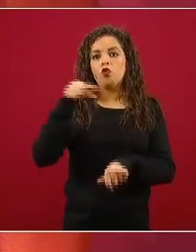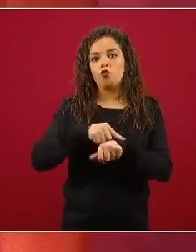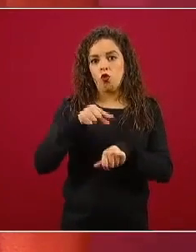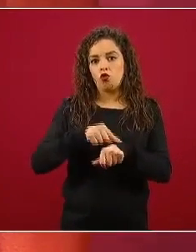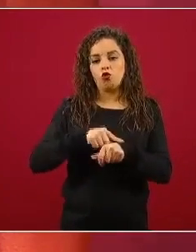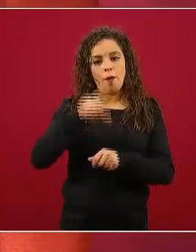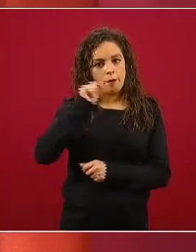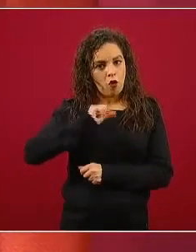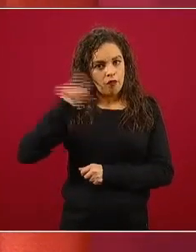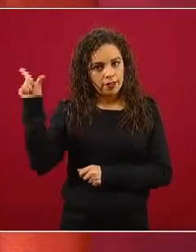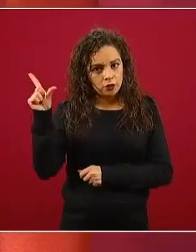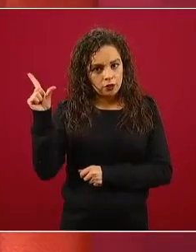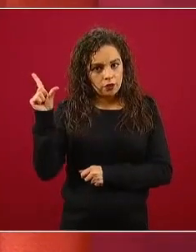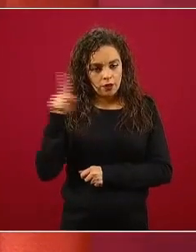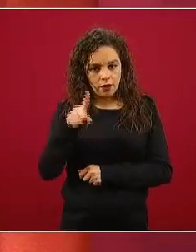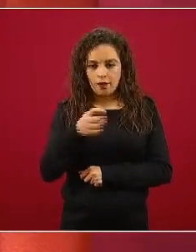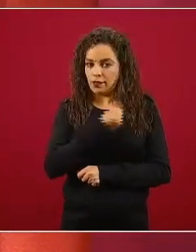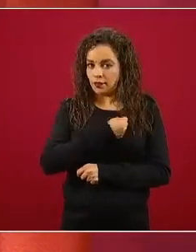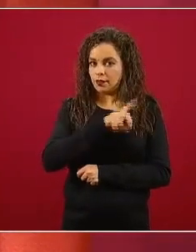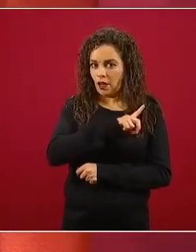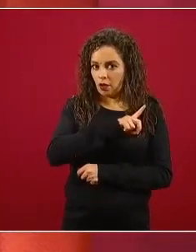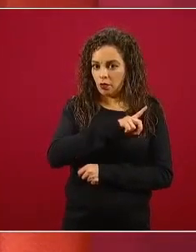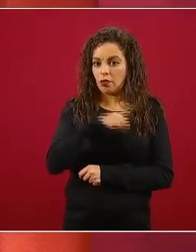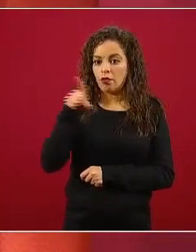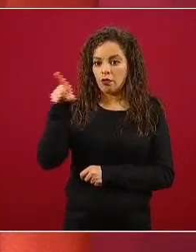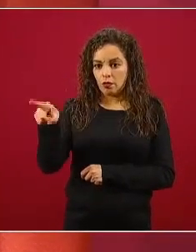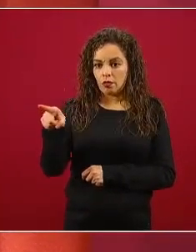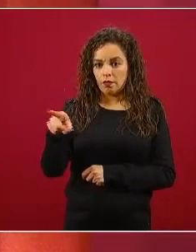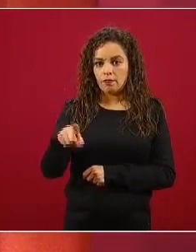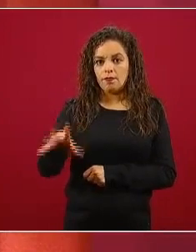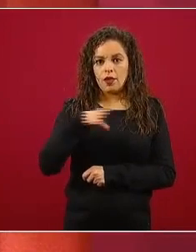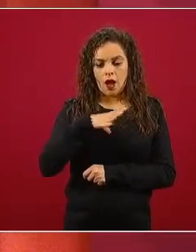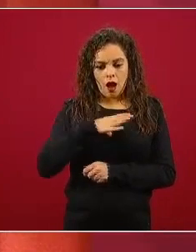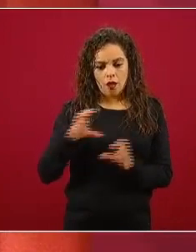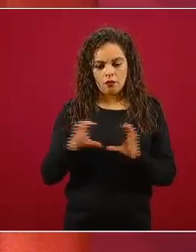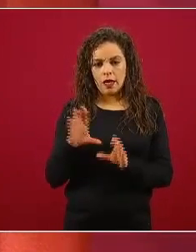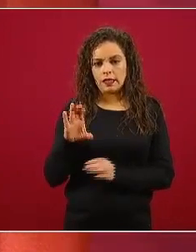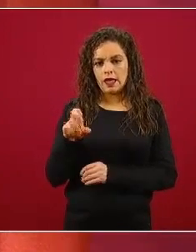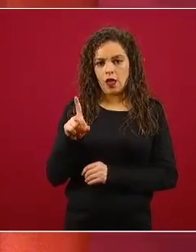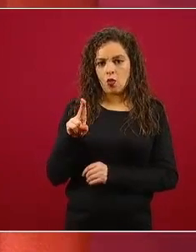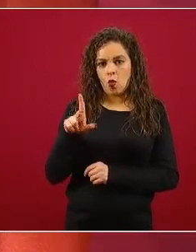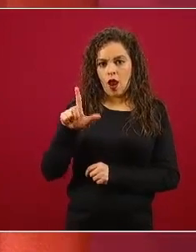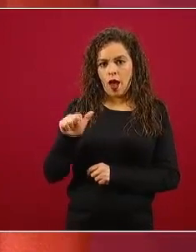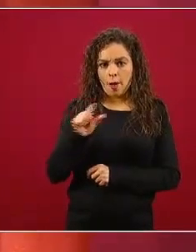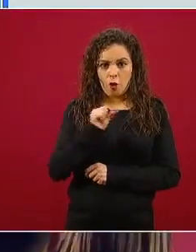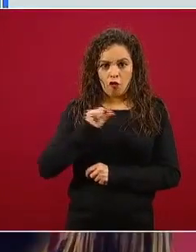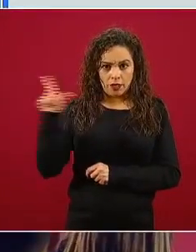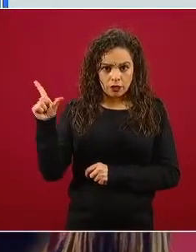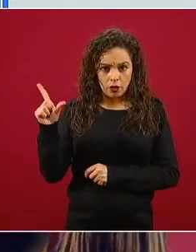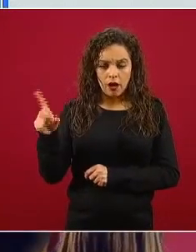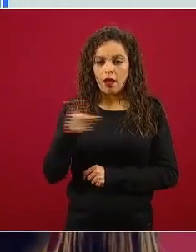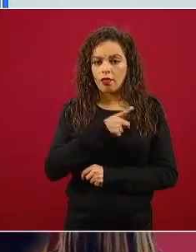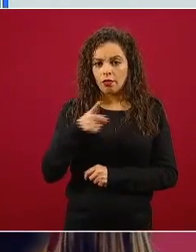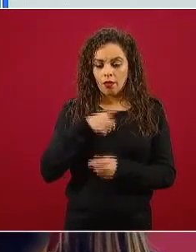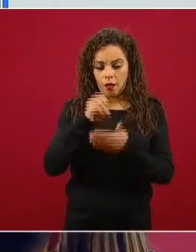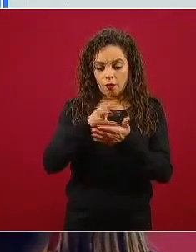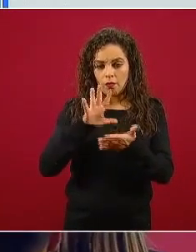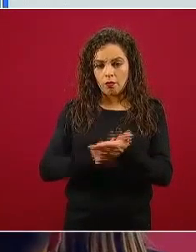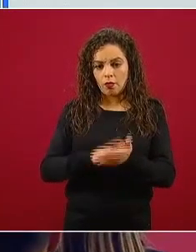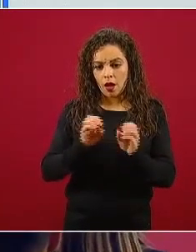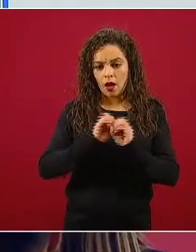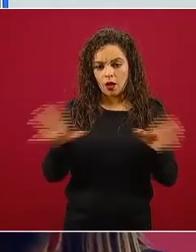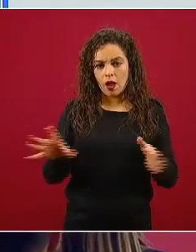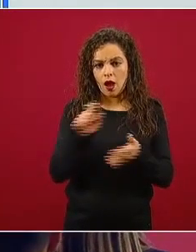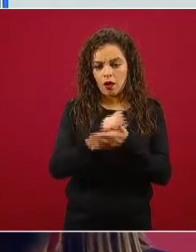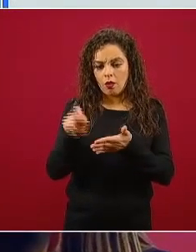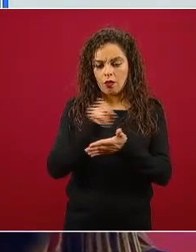un médico o una médica con una cédula profesional, debe poner las causas de muerte, y